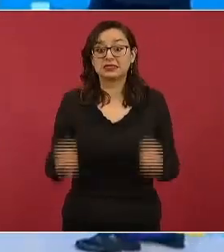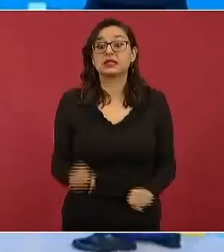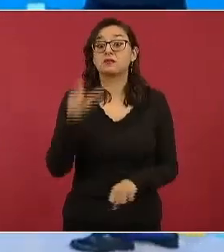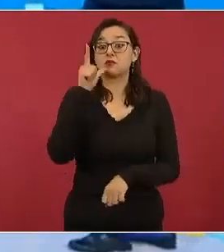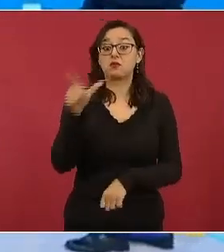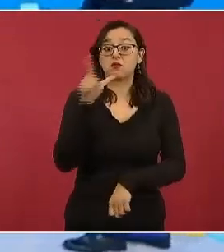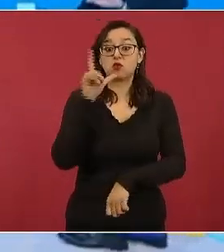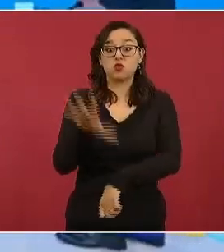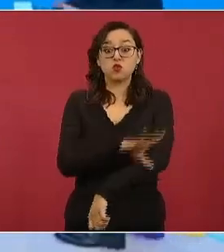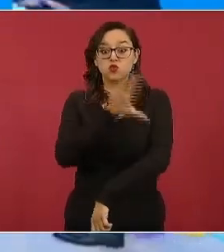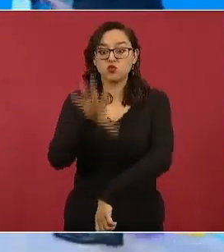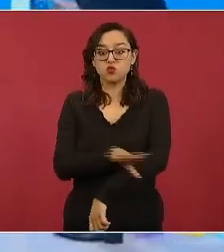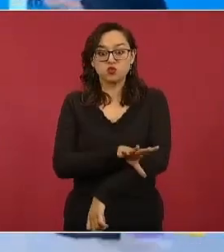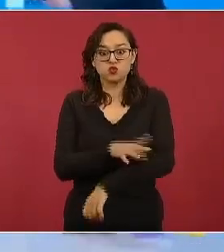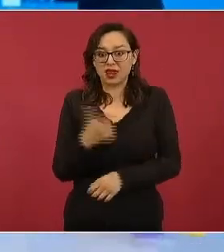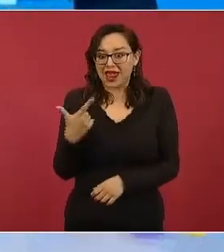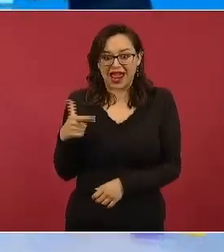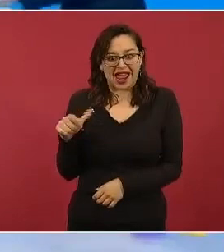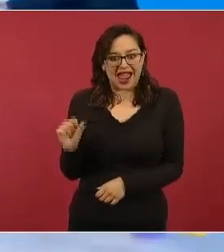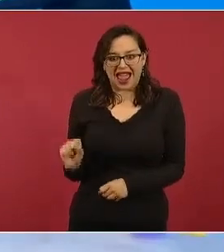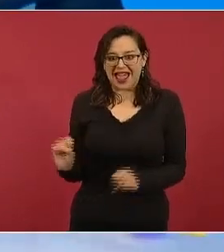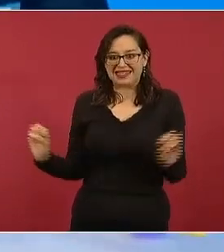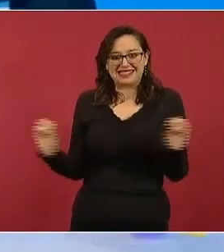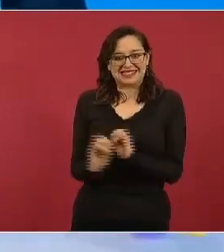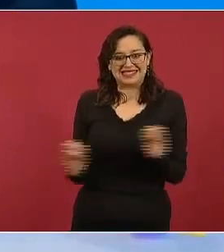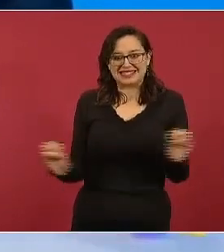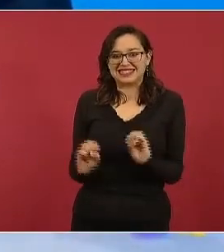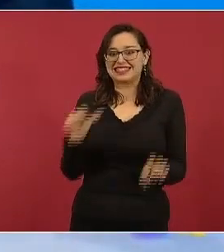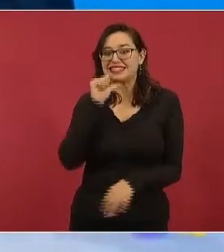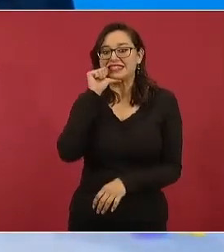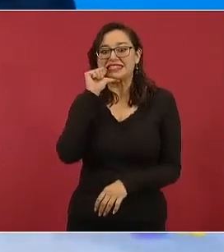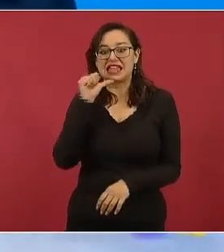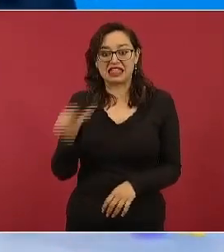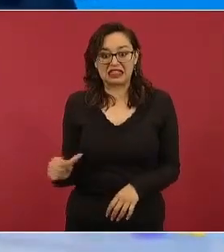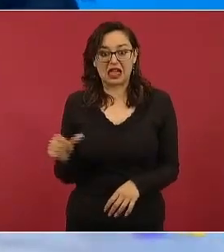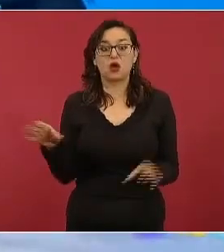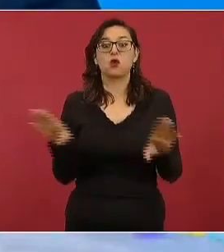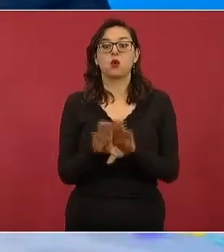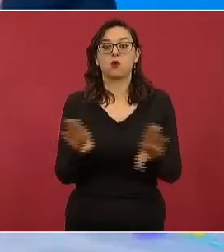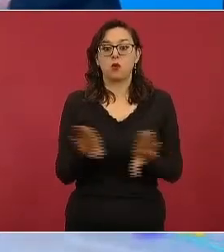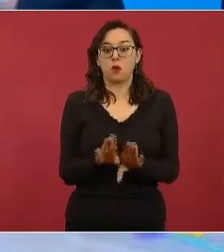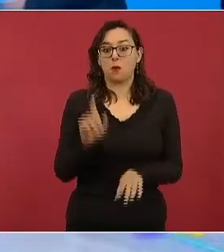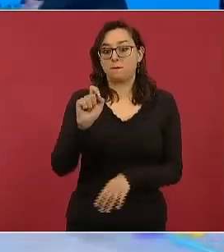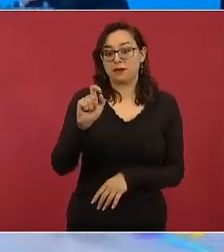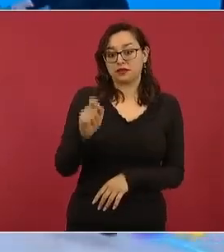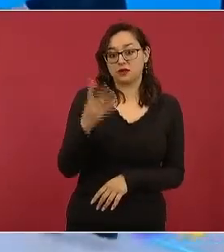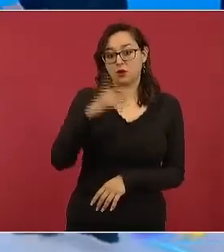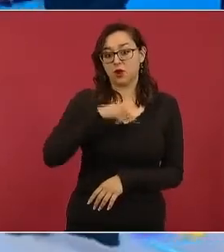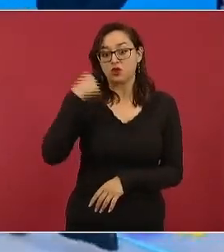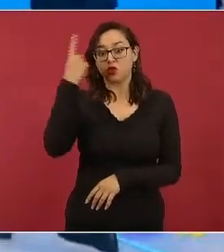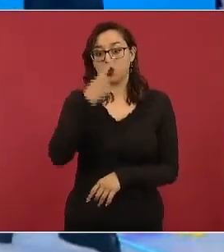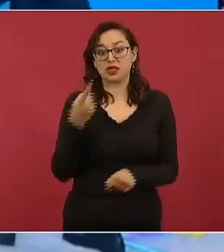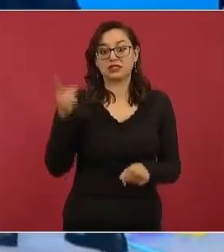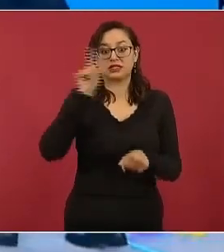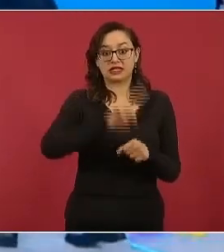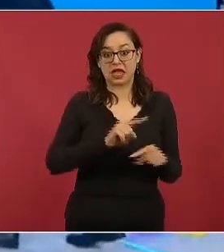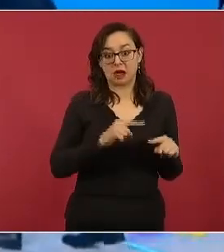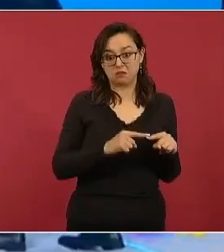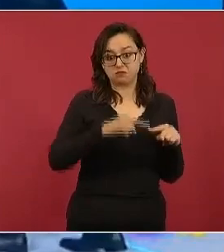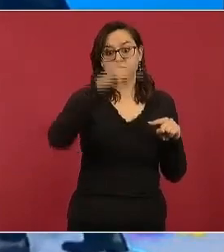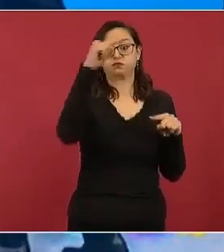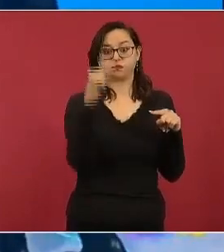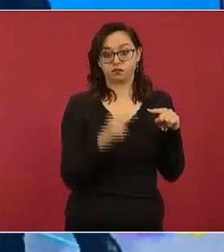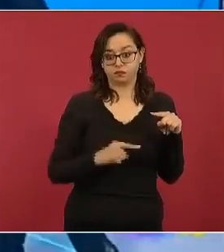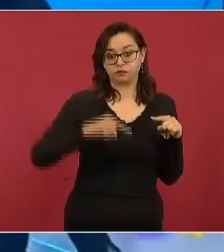no contamos con nada de gas. Esto que están viendo es cómo se hace nuestra luz 24 horas al día. Y están viendo, tenemos